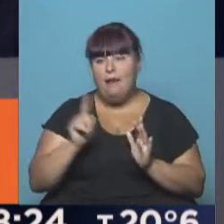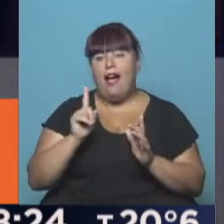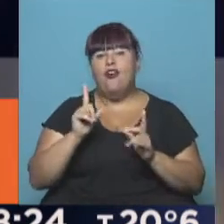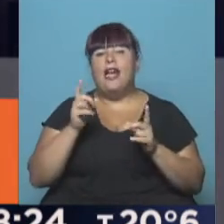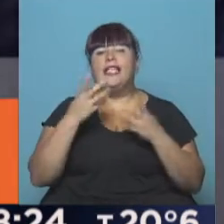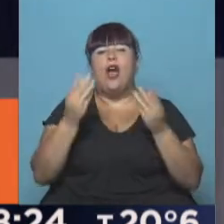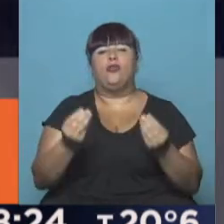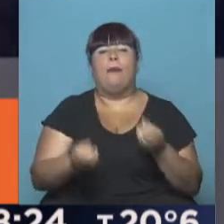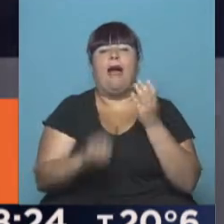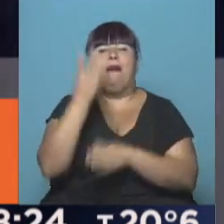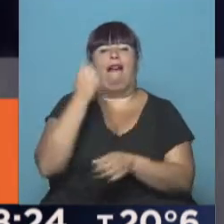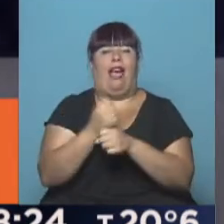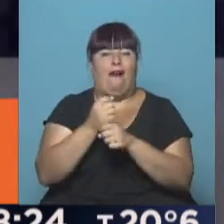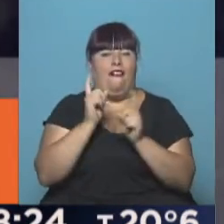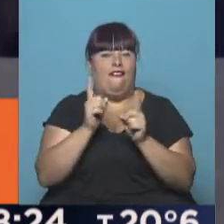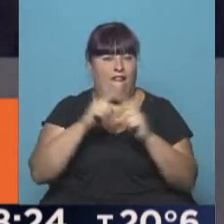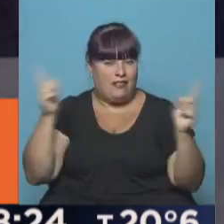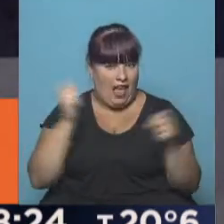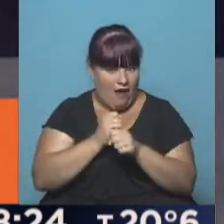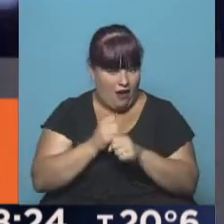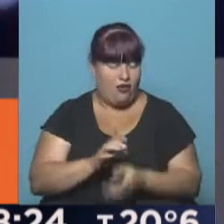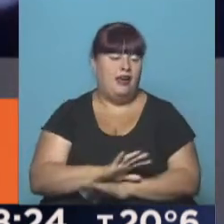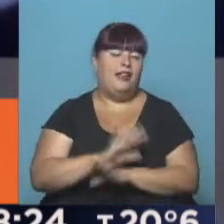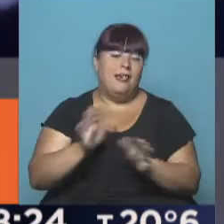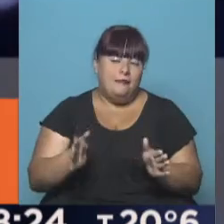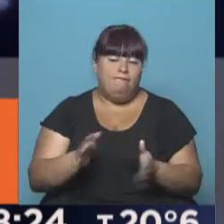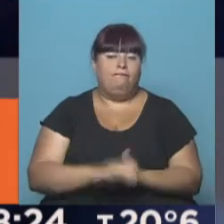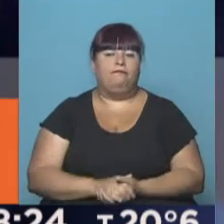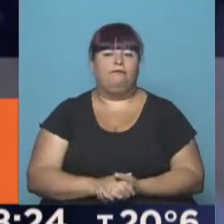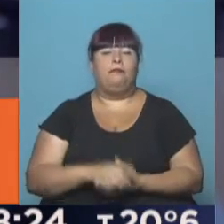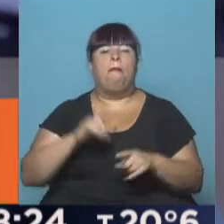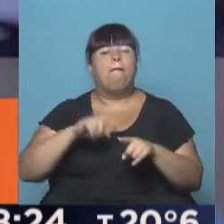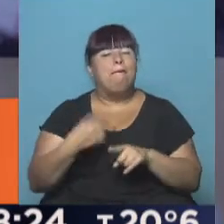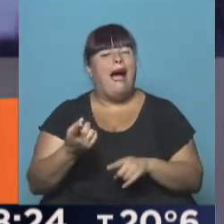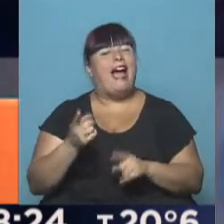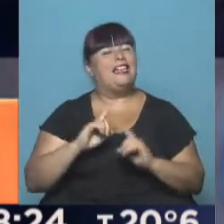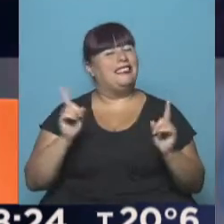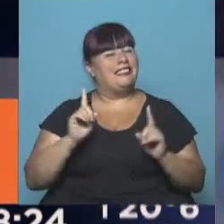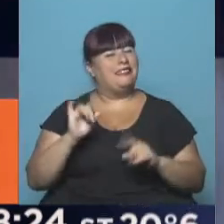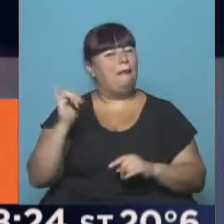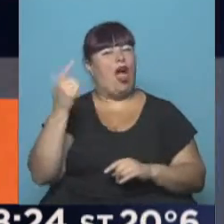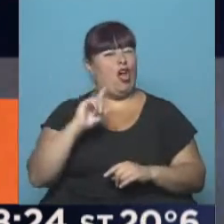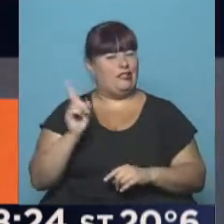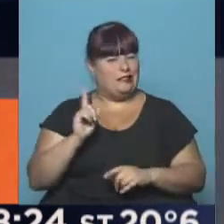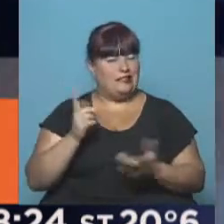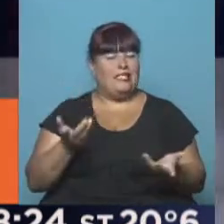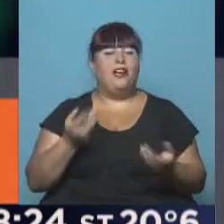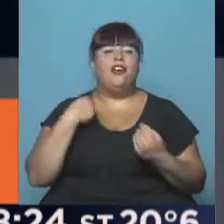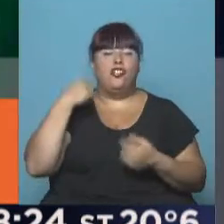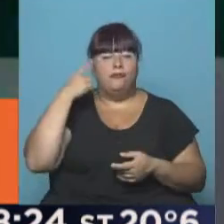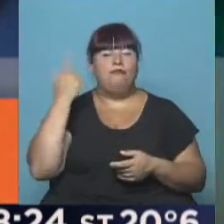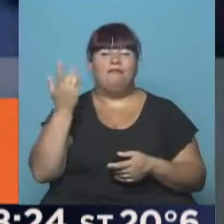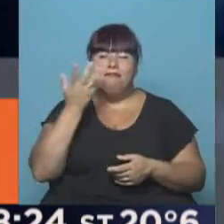ayuda que se cree trabajo y que se sostenga el trabajo que está entonces un paro no es no es lo mejor pero